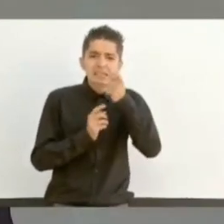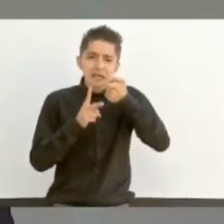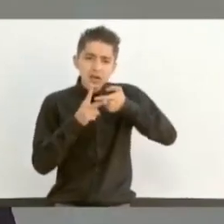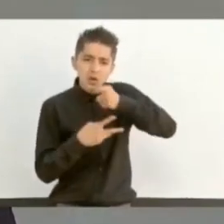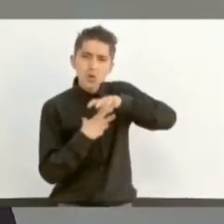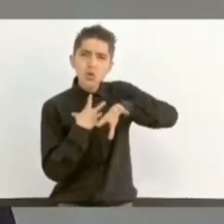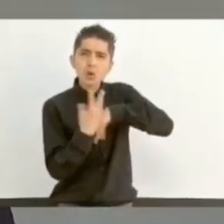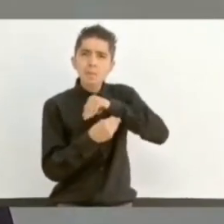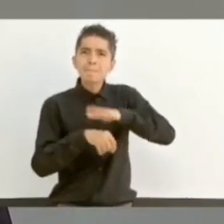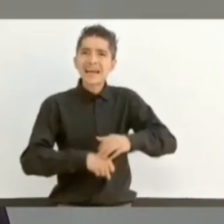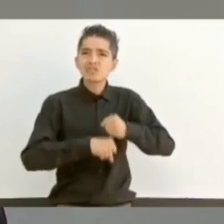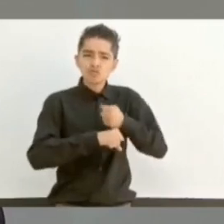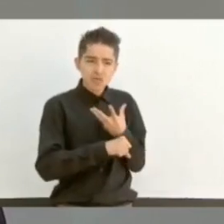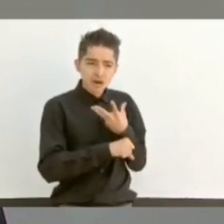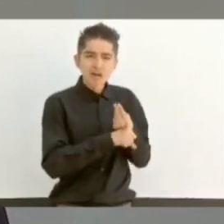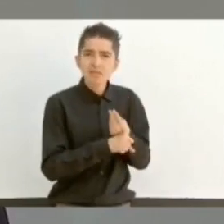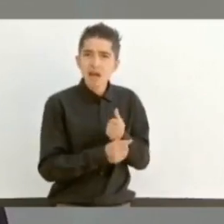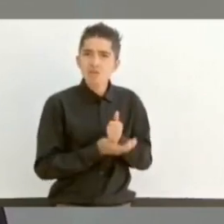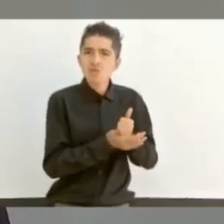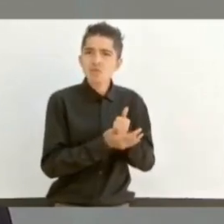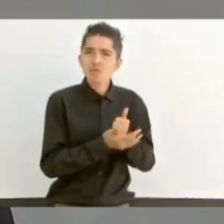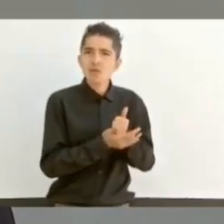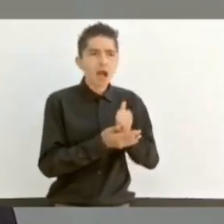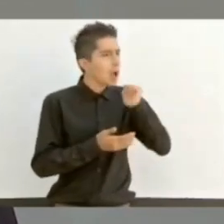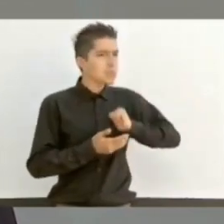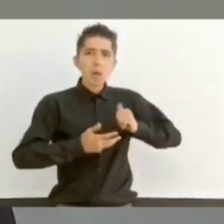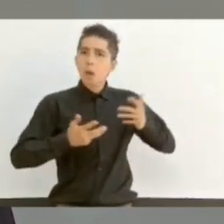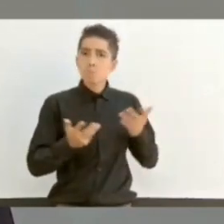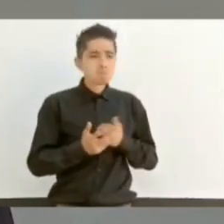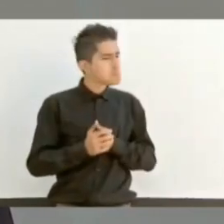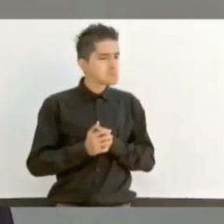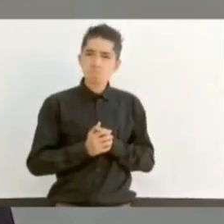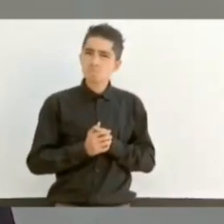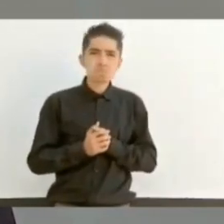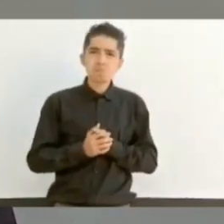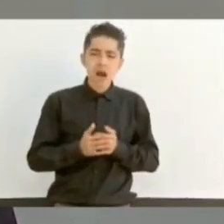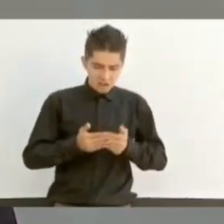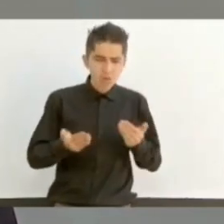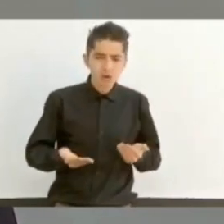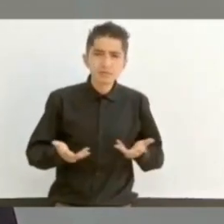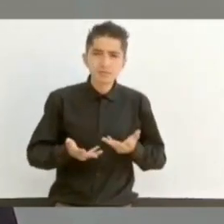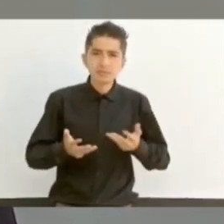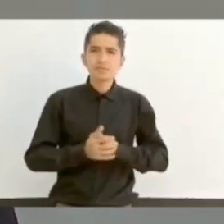economía popular, lo que no se hacía antes.